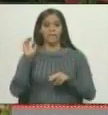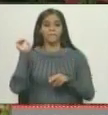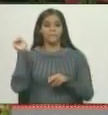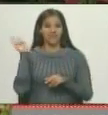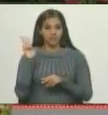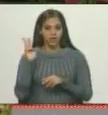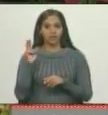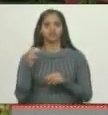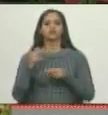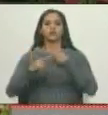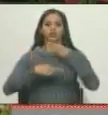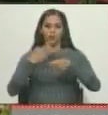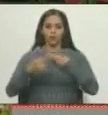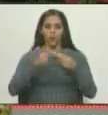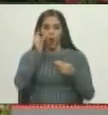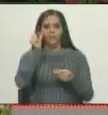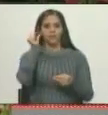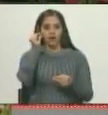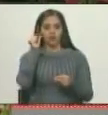revolucionarios y las revolucionarias.